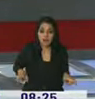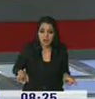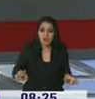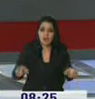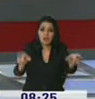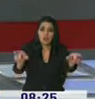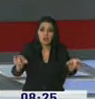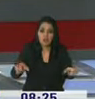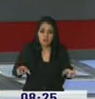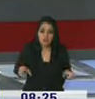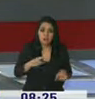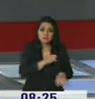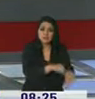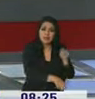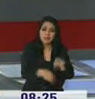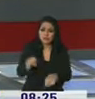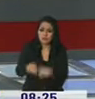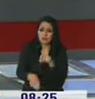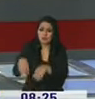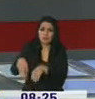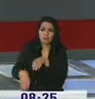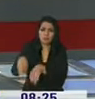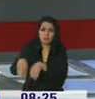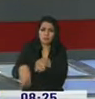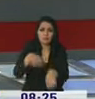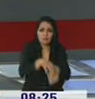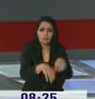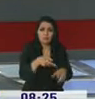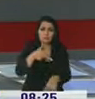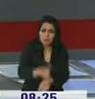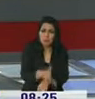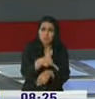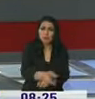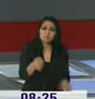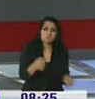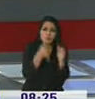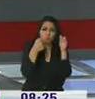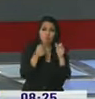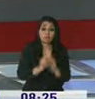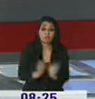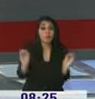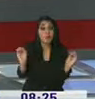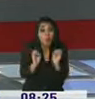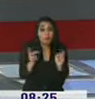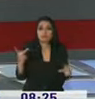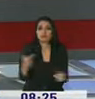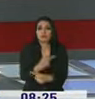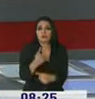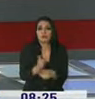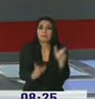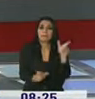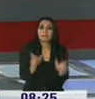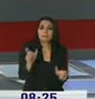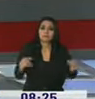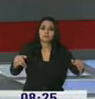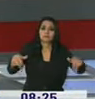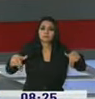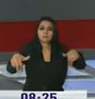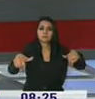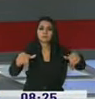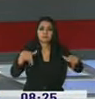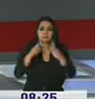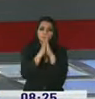Argumentan que el mal estado de los adoquines provoca accidentes de tránsito y pone también en peligro a los transeúntes.